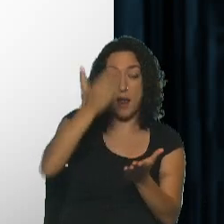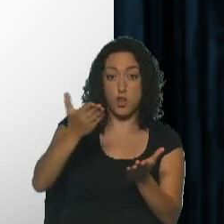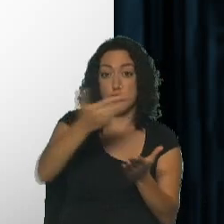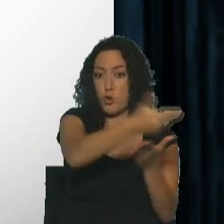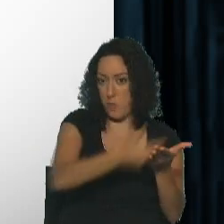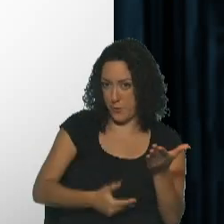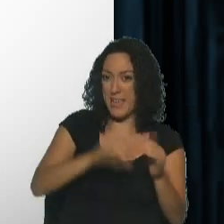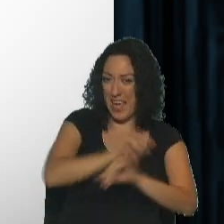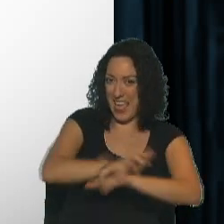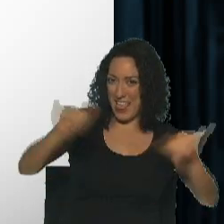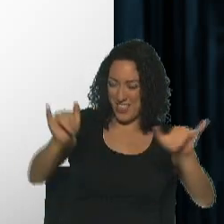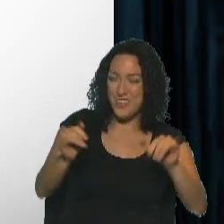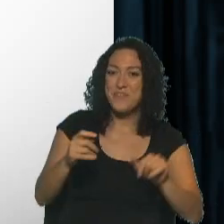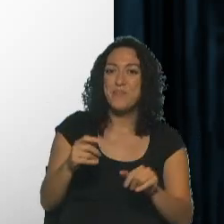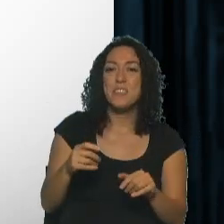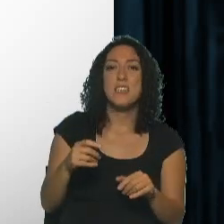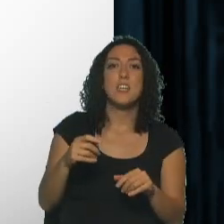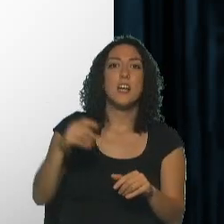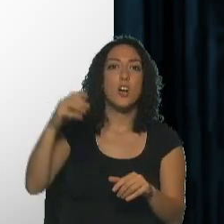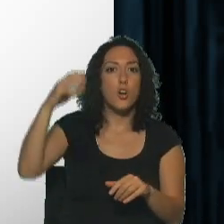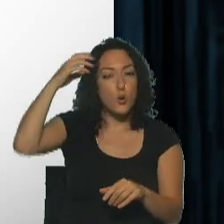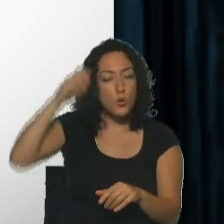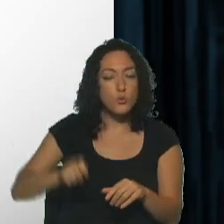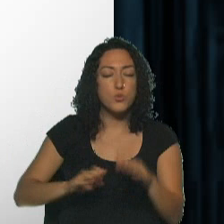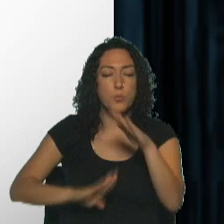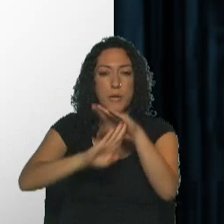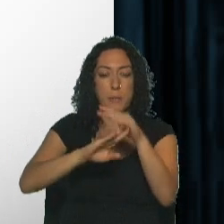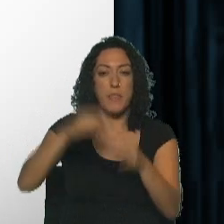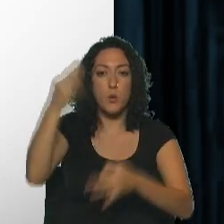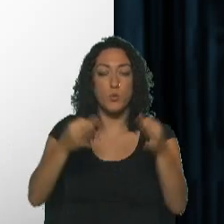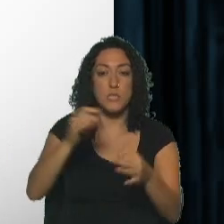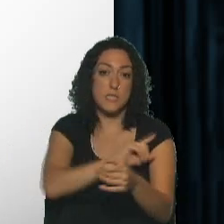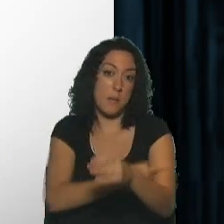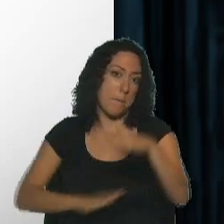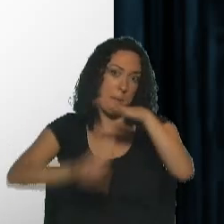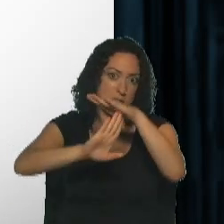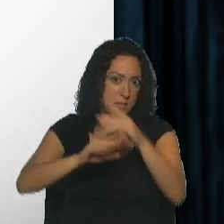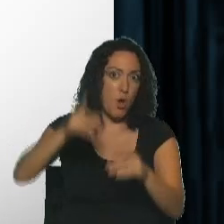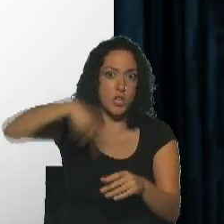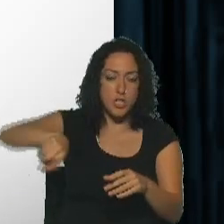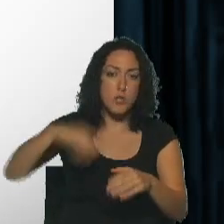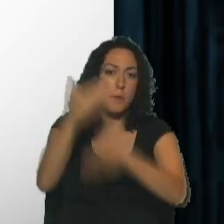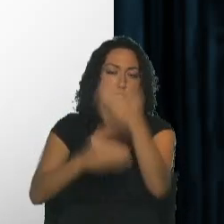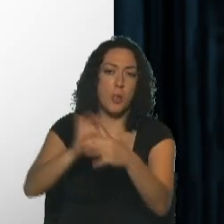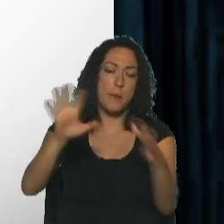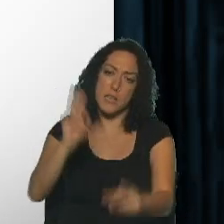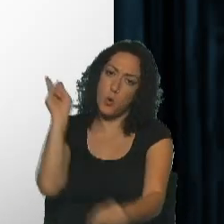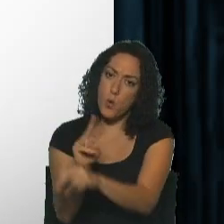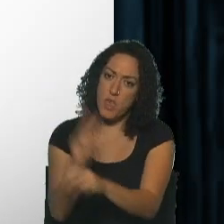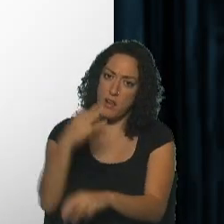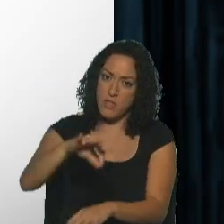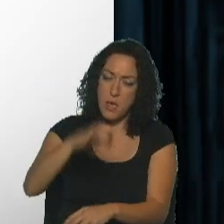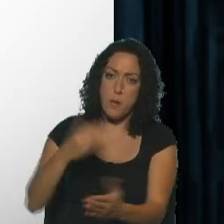perdón, reclamamos a la Corte Suprema de Justicia de la Nación como máxima autoridad del Poder Judicial que proteja el proceso democrático y